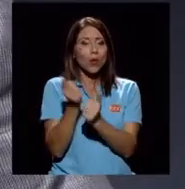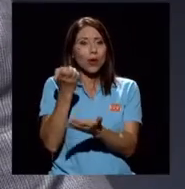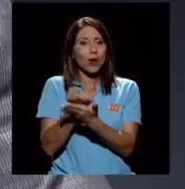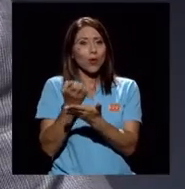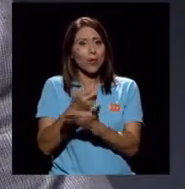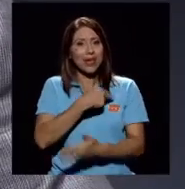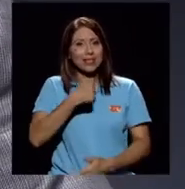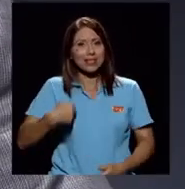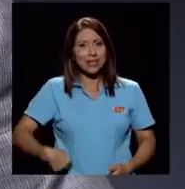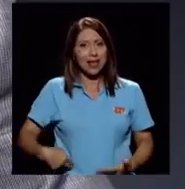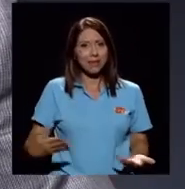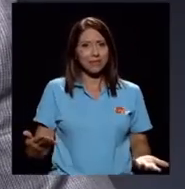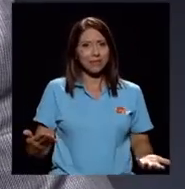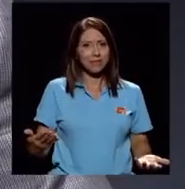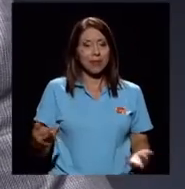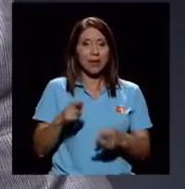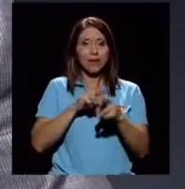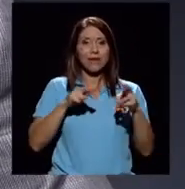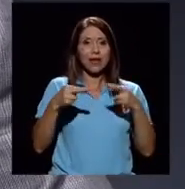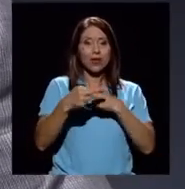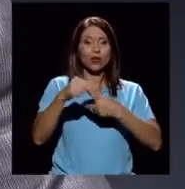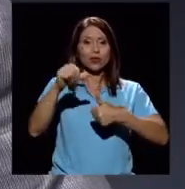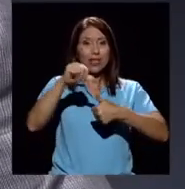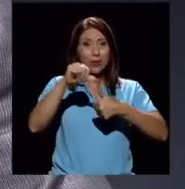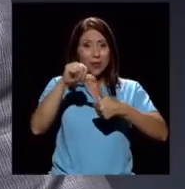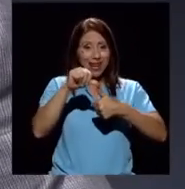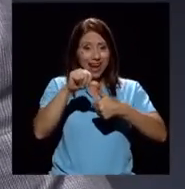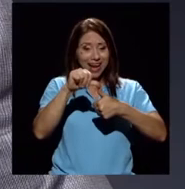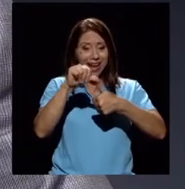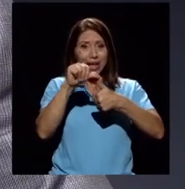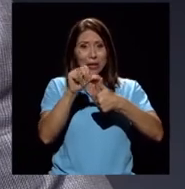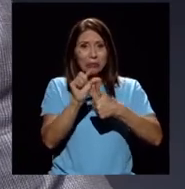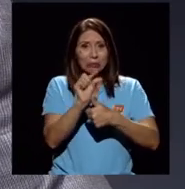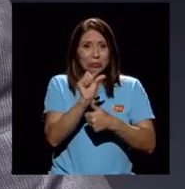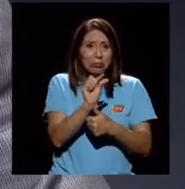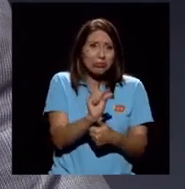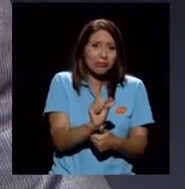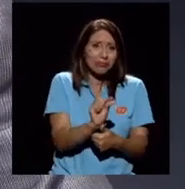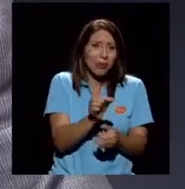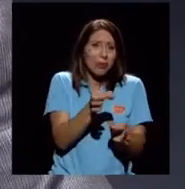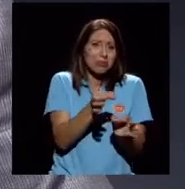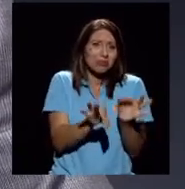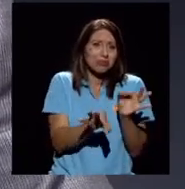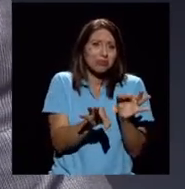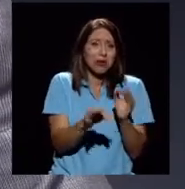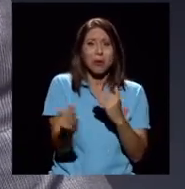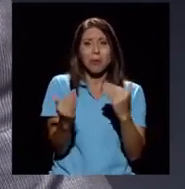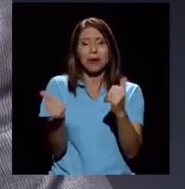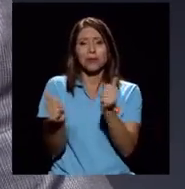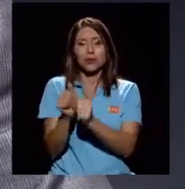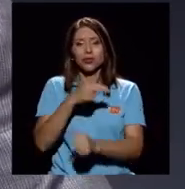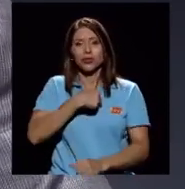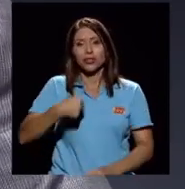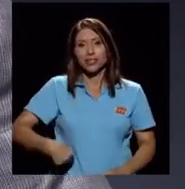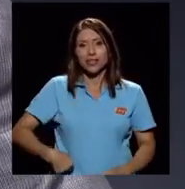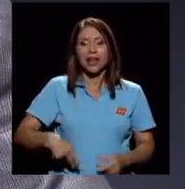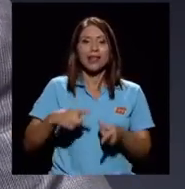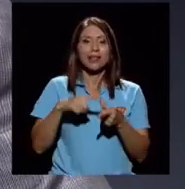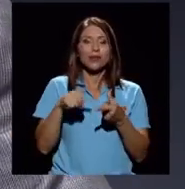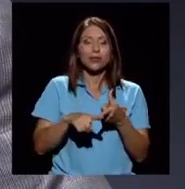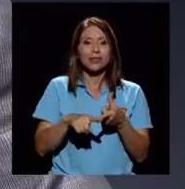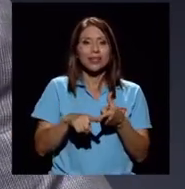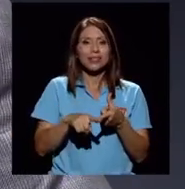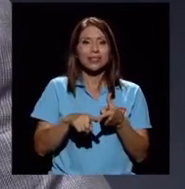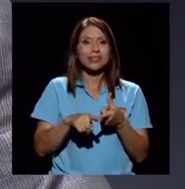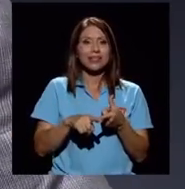región centroamericana es insignificante todavía para una economía como la china verdad entonces la participación